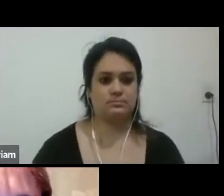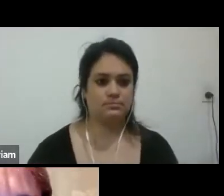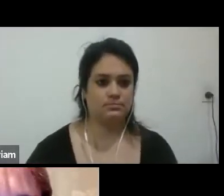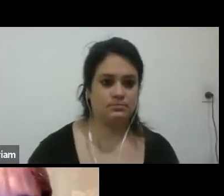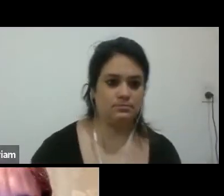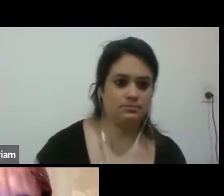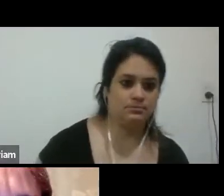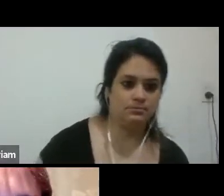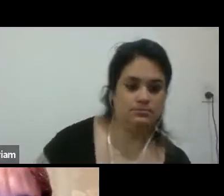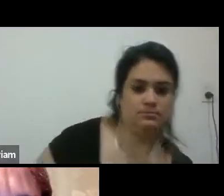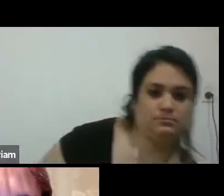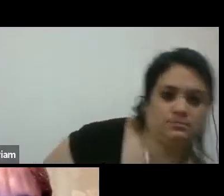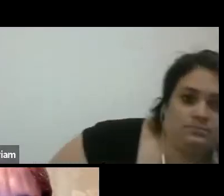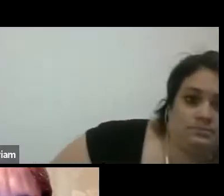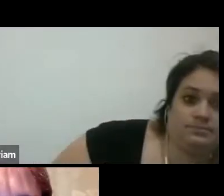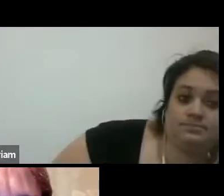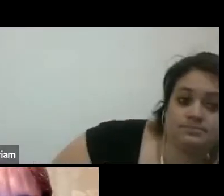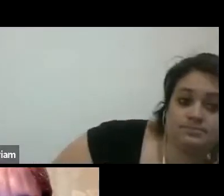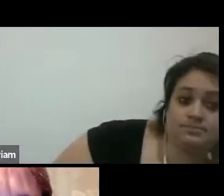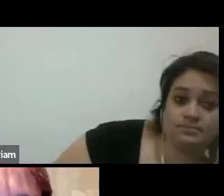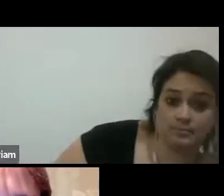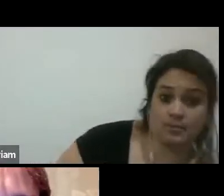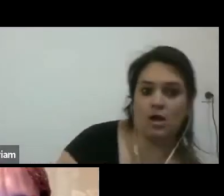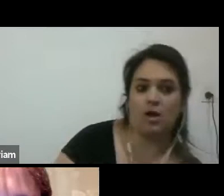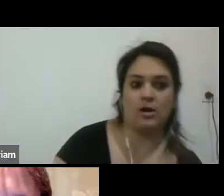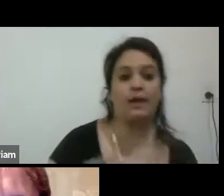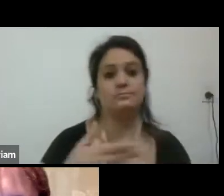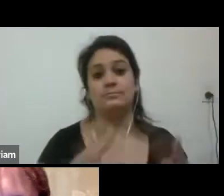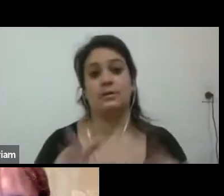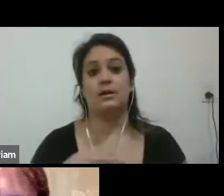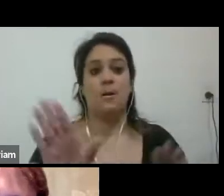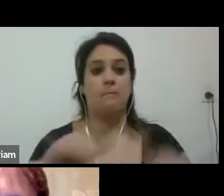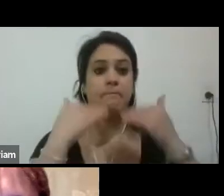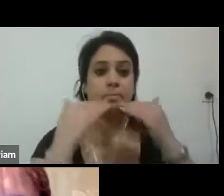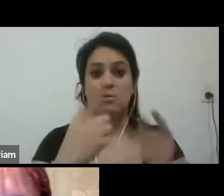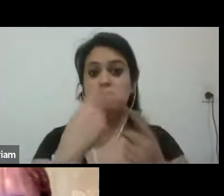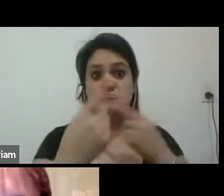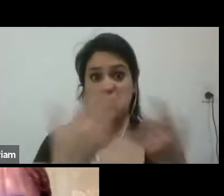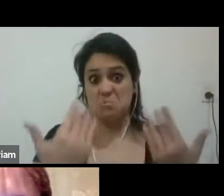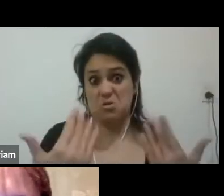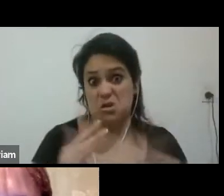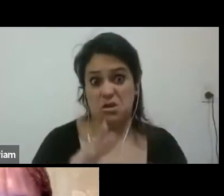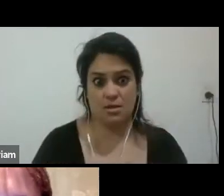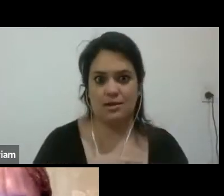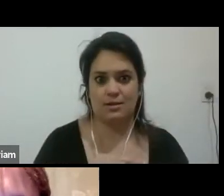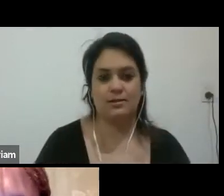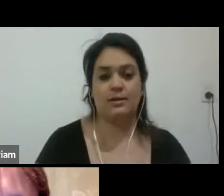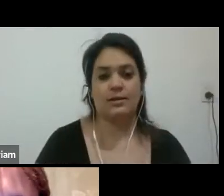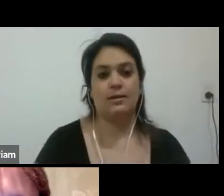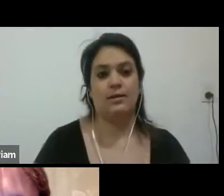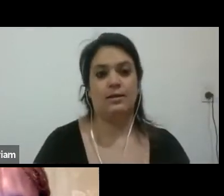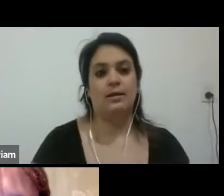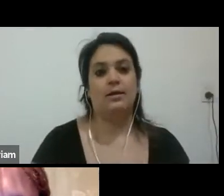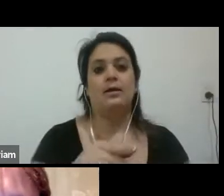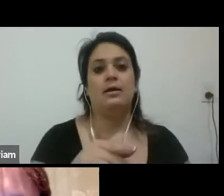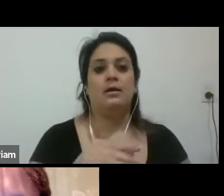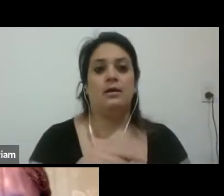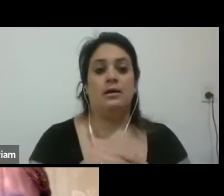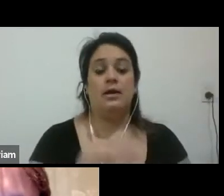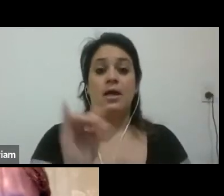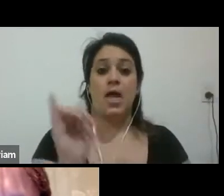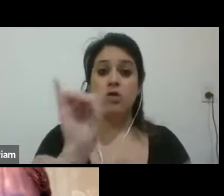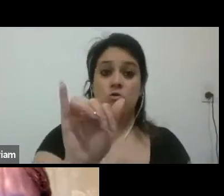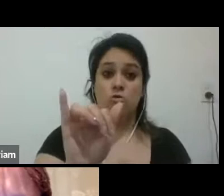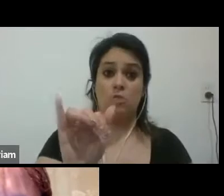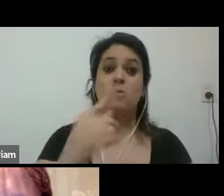estamos aquí abiertos a recibir todas las consultas de los espectadores pueden escribirnos en el chat de youtube y se las